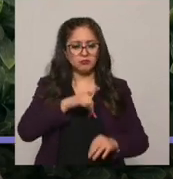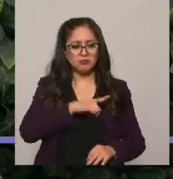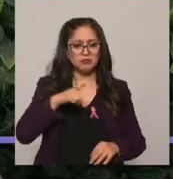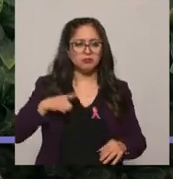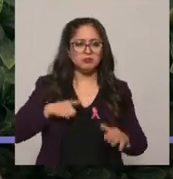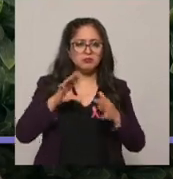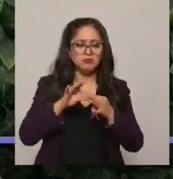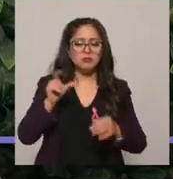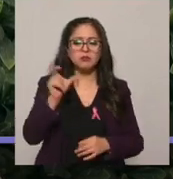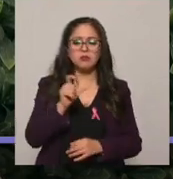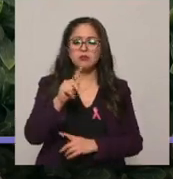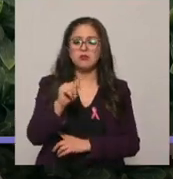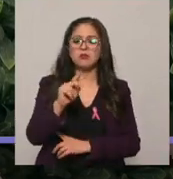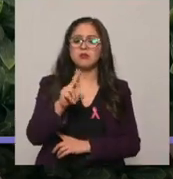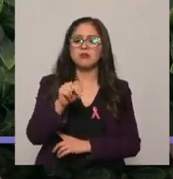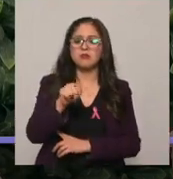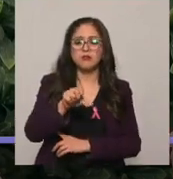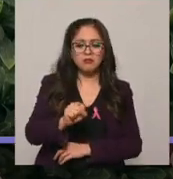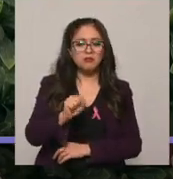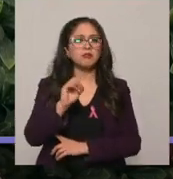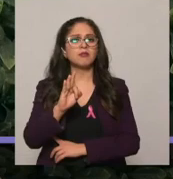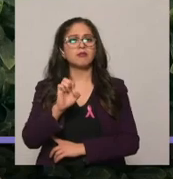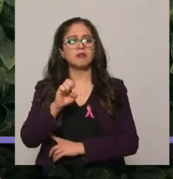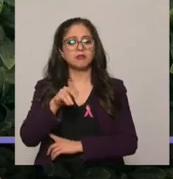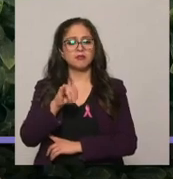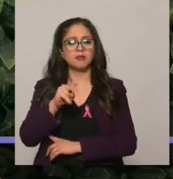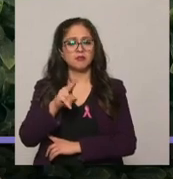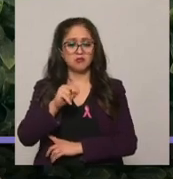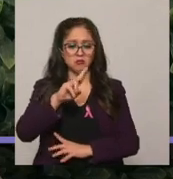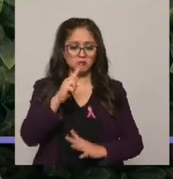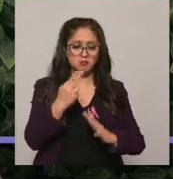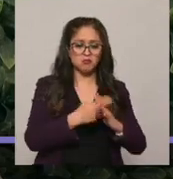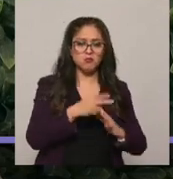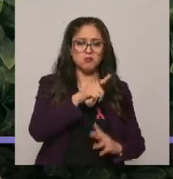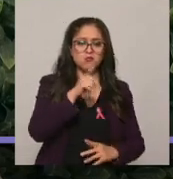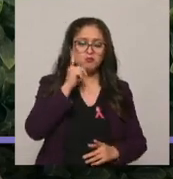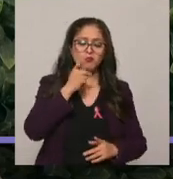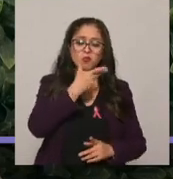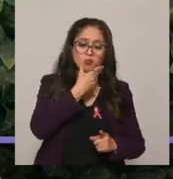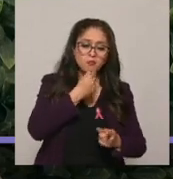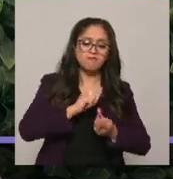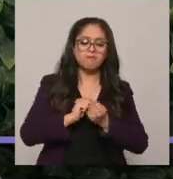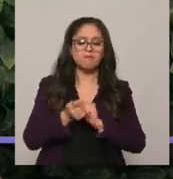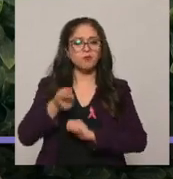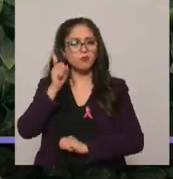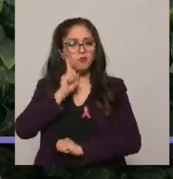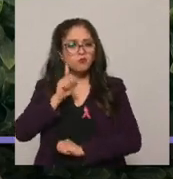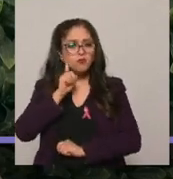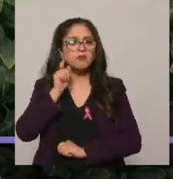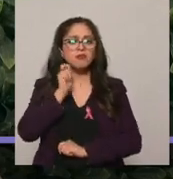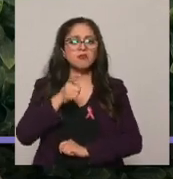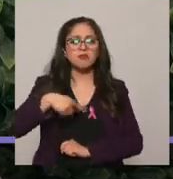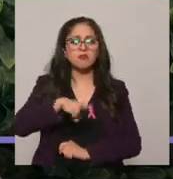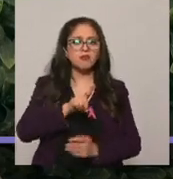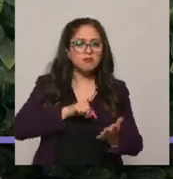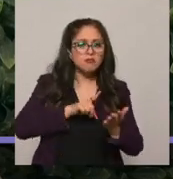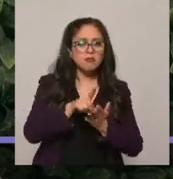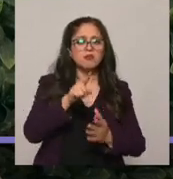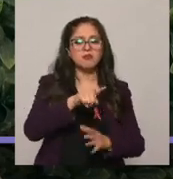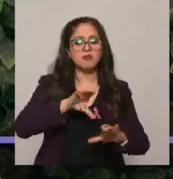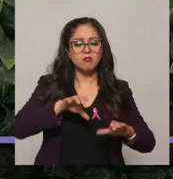de transfeminicidio en una ciudad como la Ciudad de México, que se presume como una de las ciudades amigables con los derechos de la